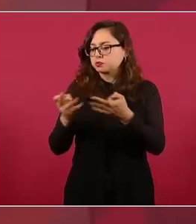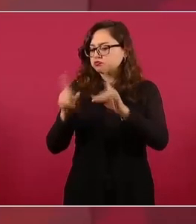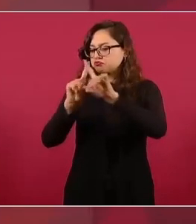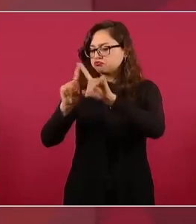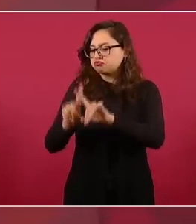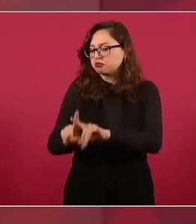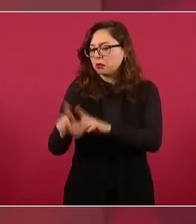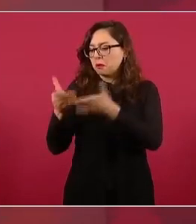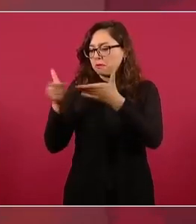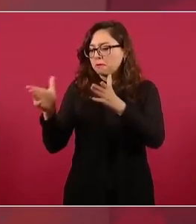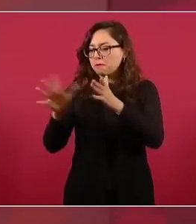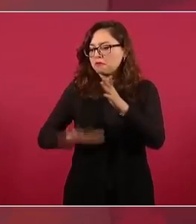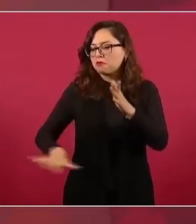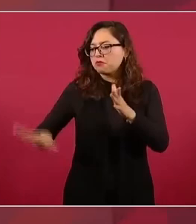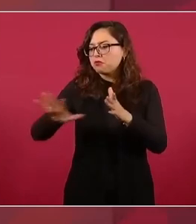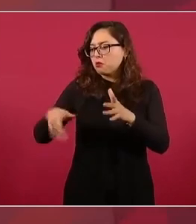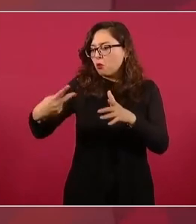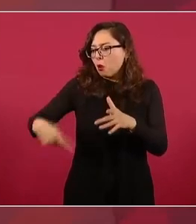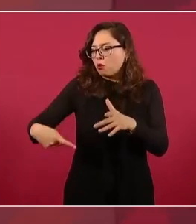en privado.